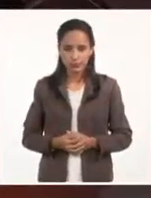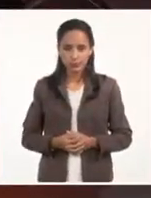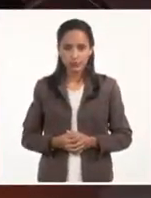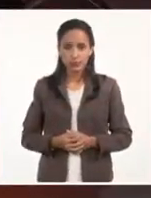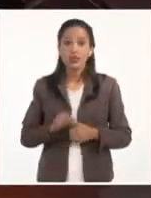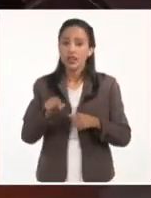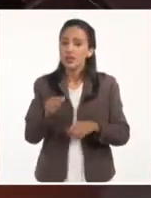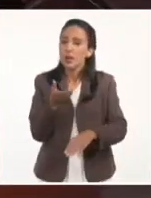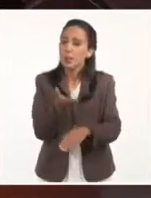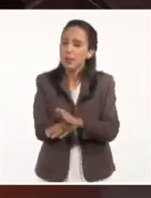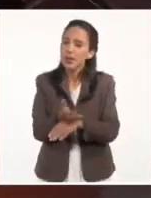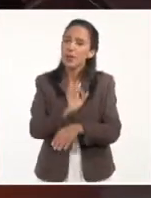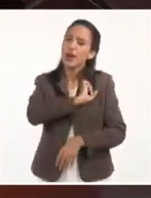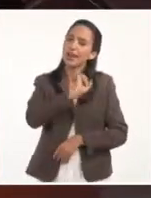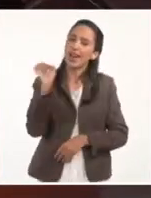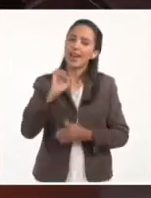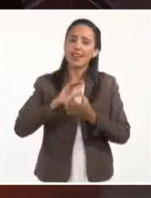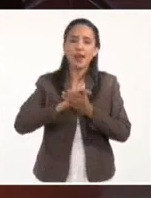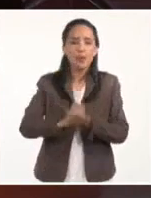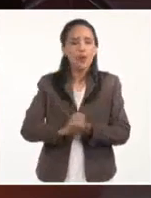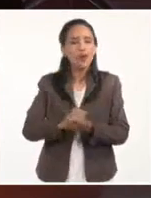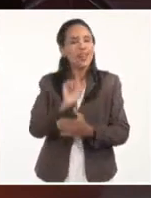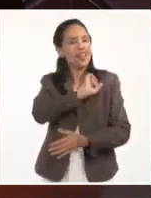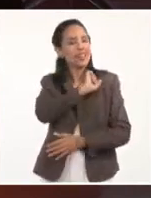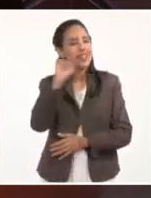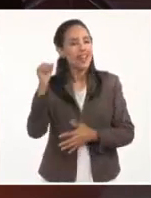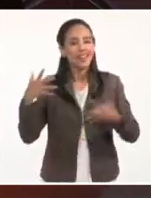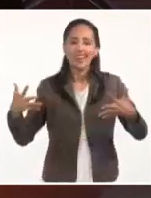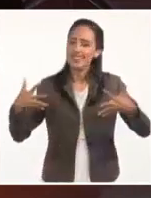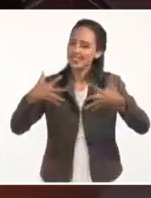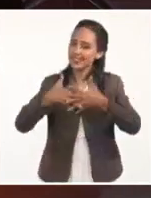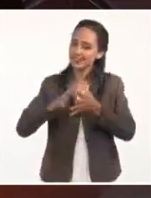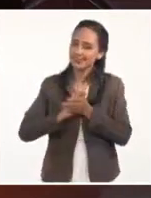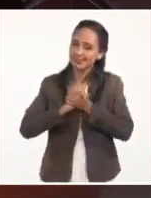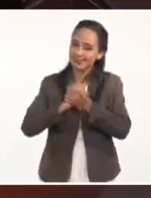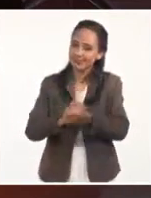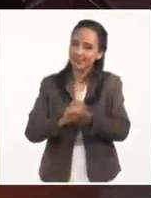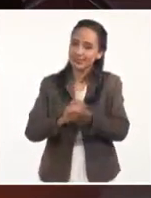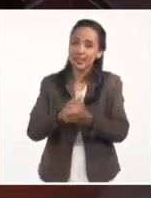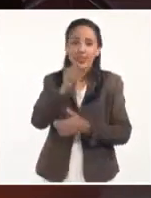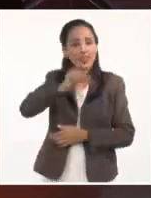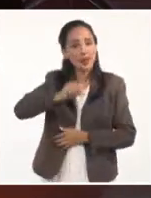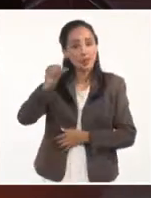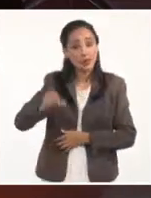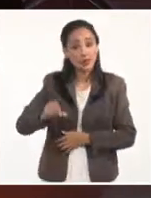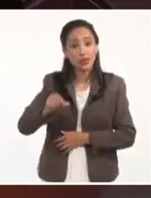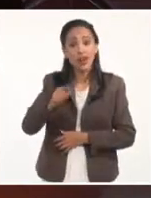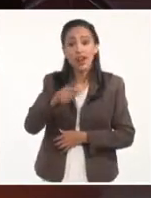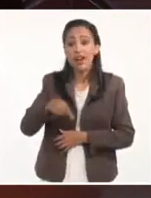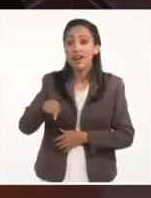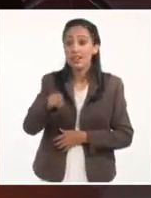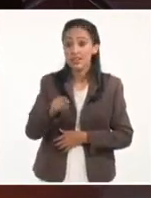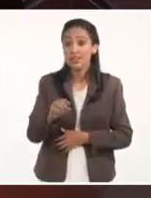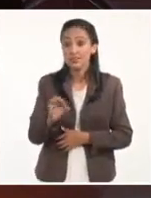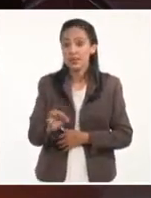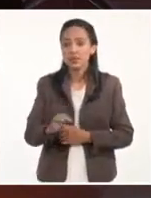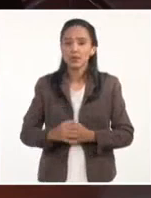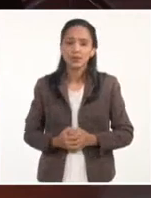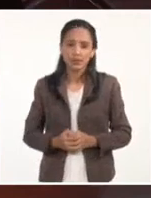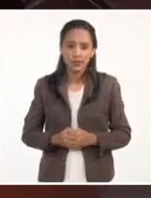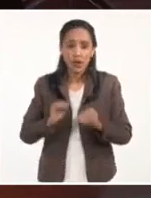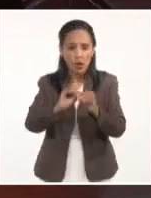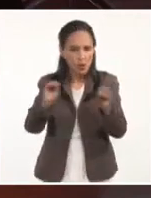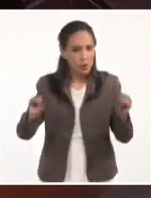a que triunfe la fraternidad que triunfe lo mejor del ser humano necesariamente pasa por esa posibilidad de convocar a la gente